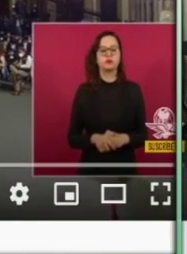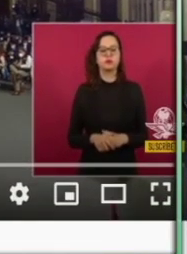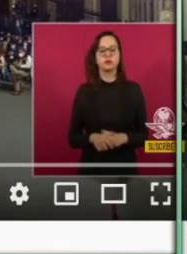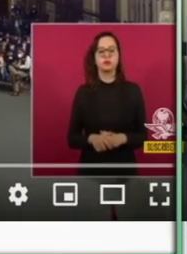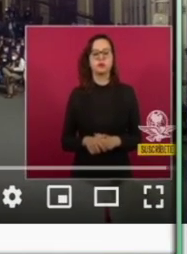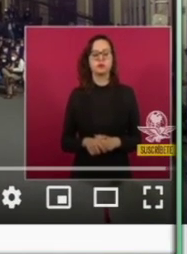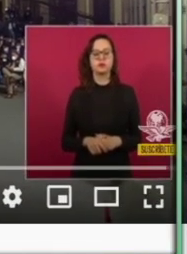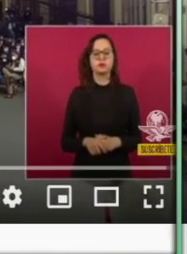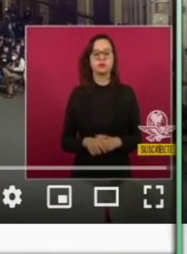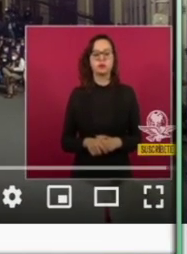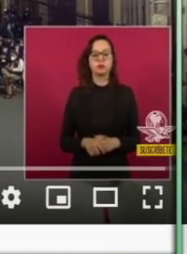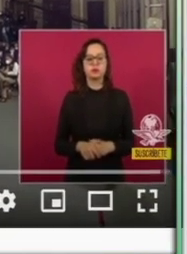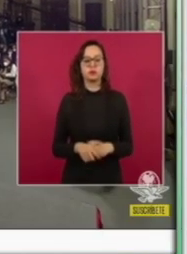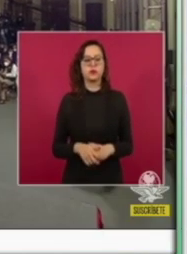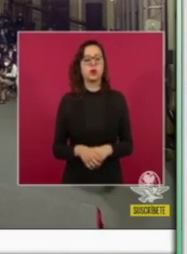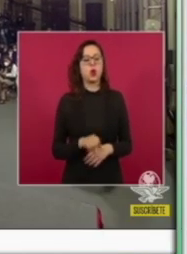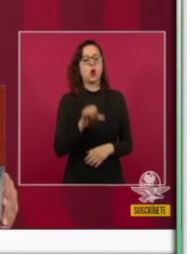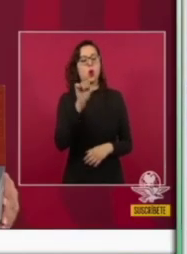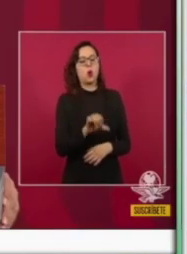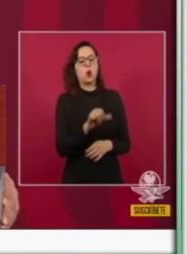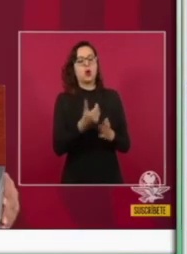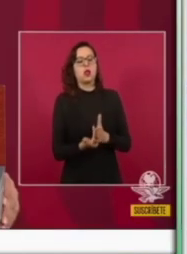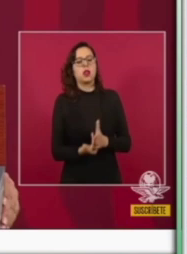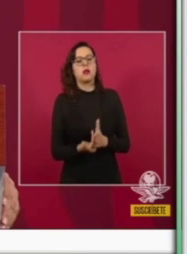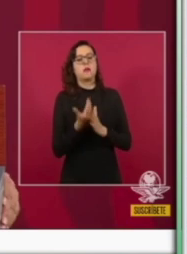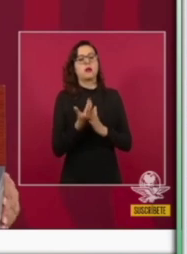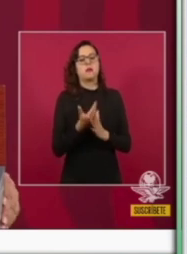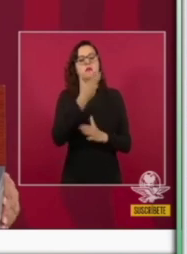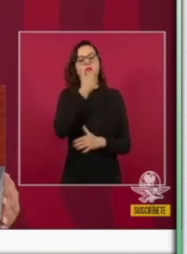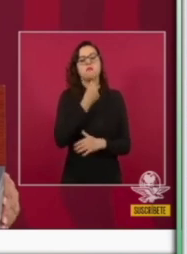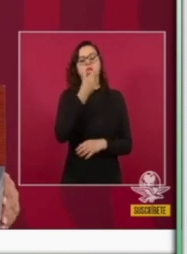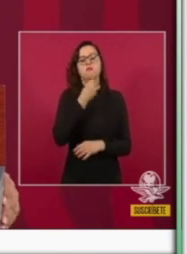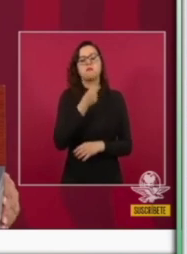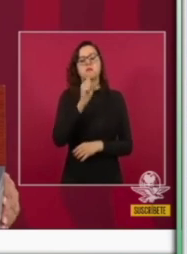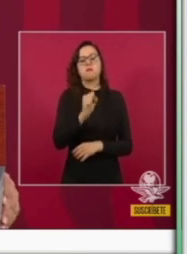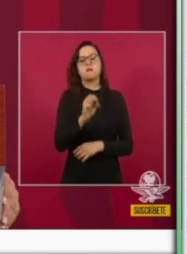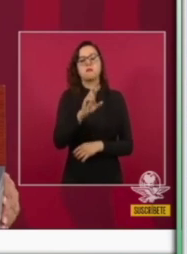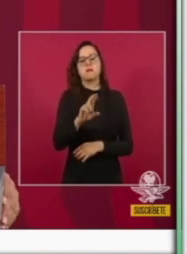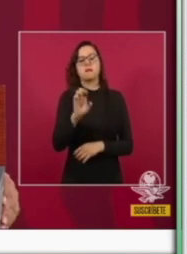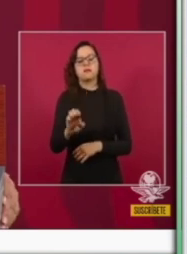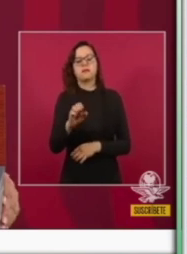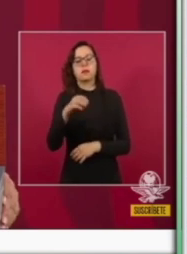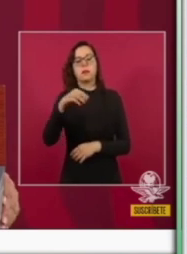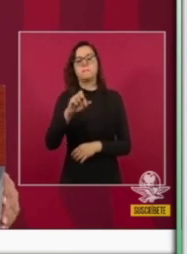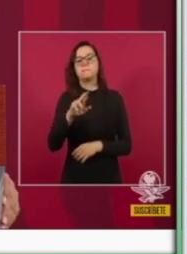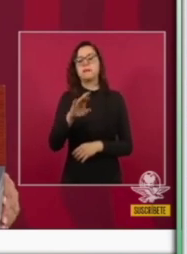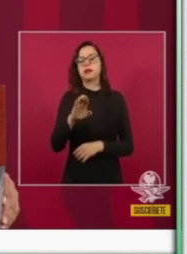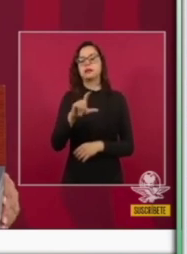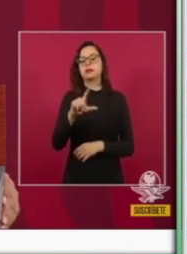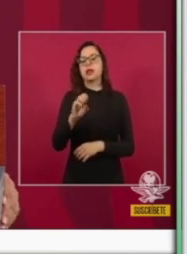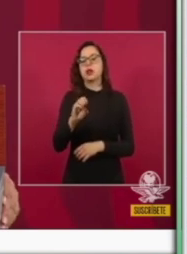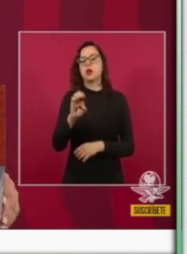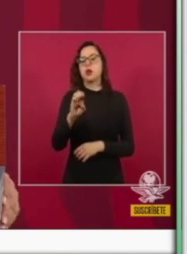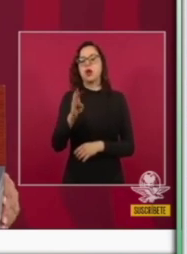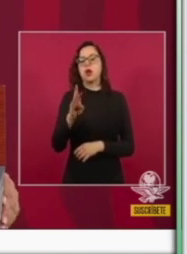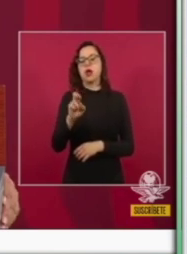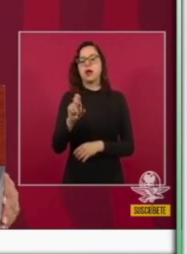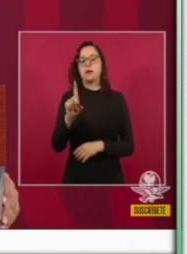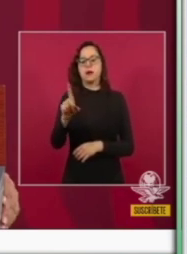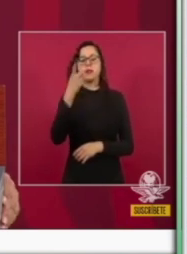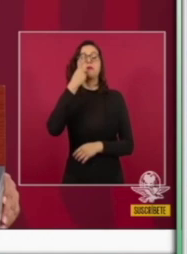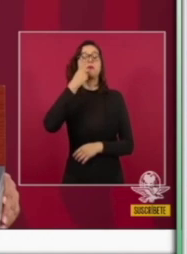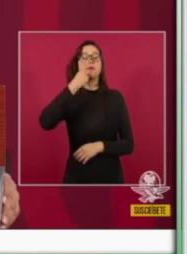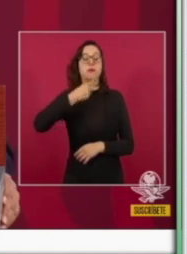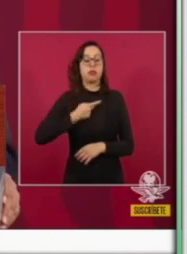el secretario de Relaciones Exteriores, Marcelo Ebrard, que se está